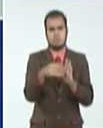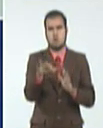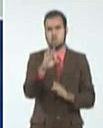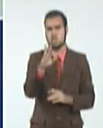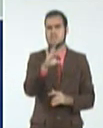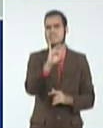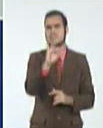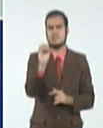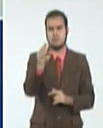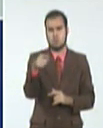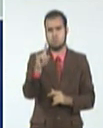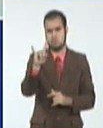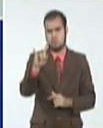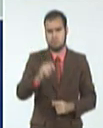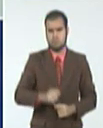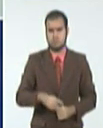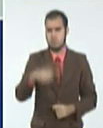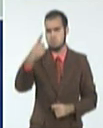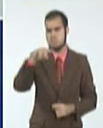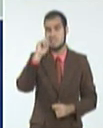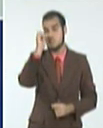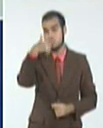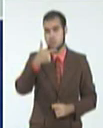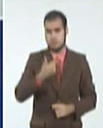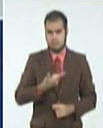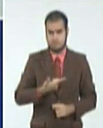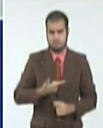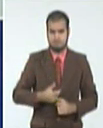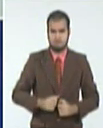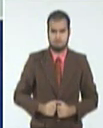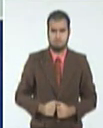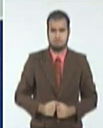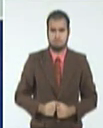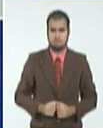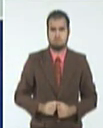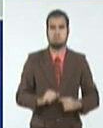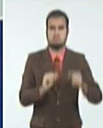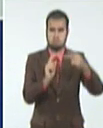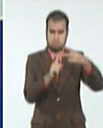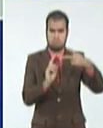3.870,9. Ciego de Ávila le sigue en segundo lugar,